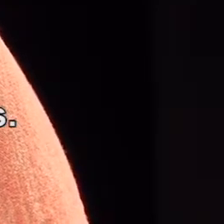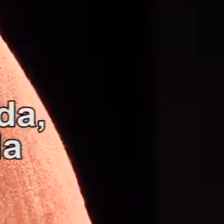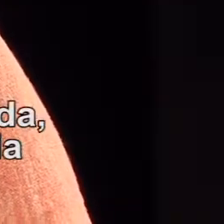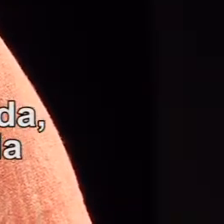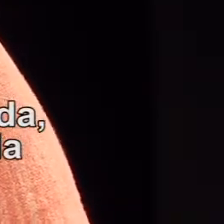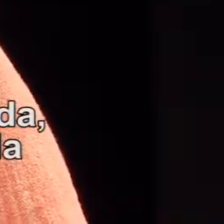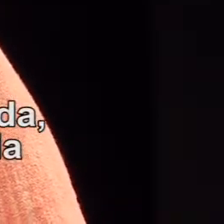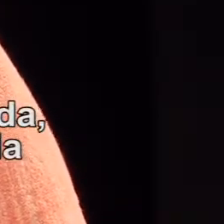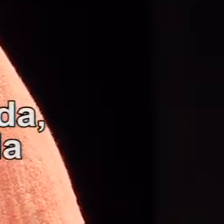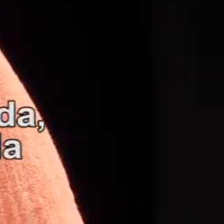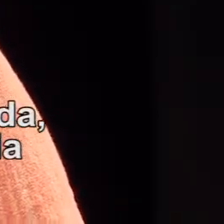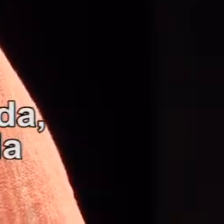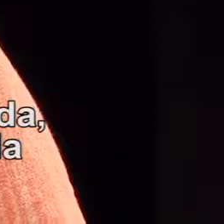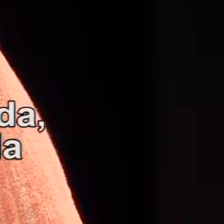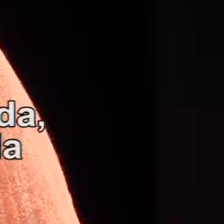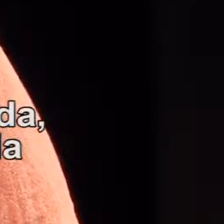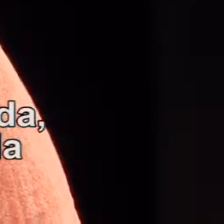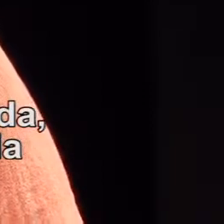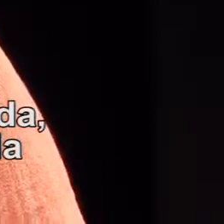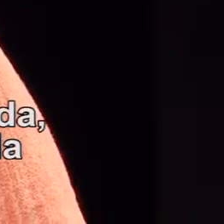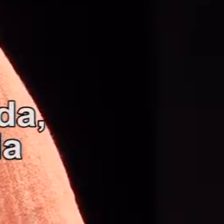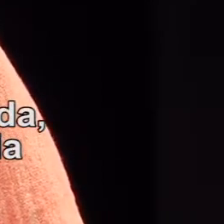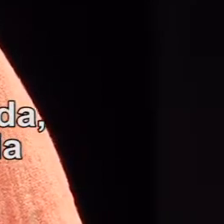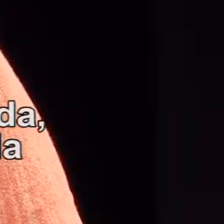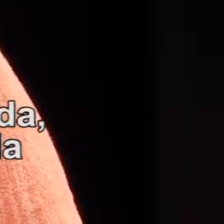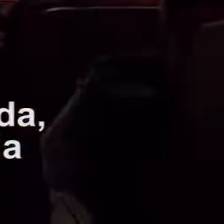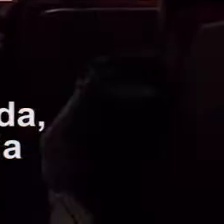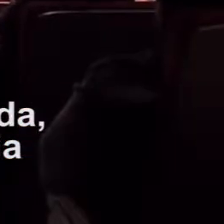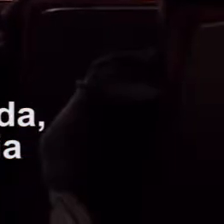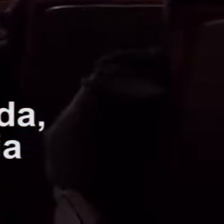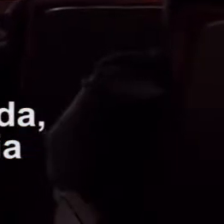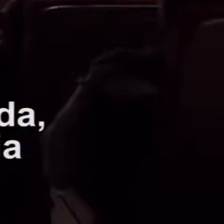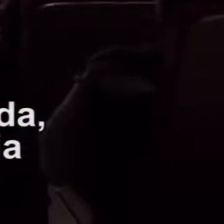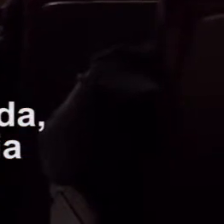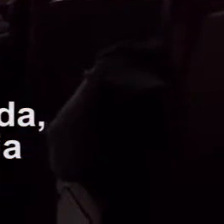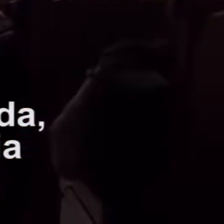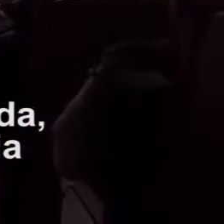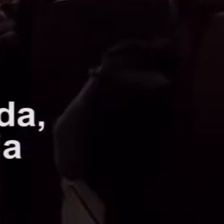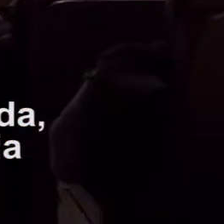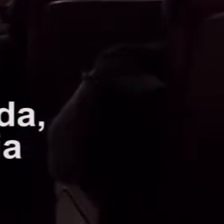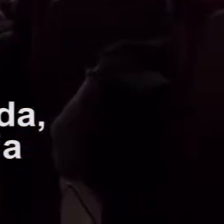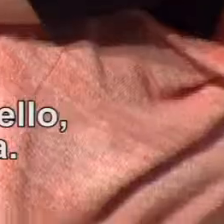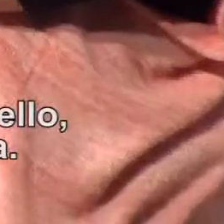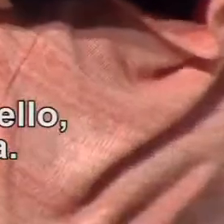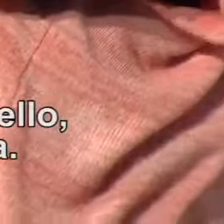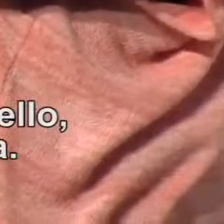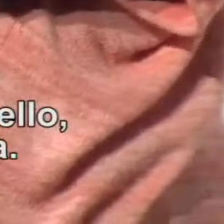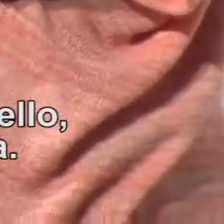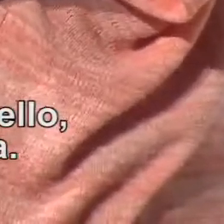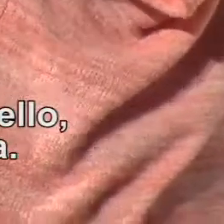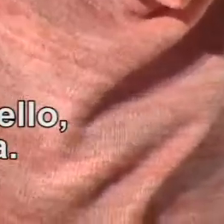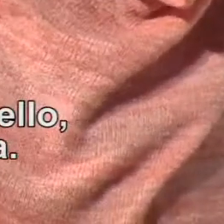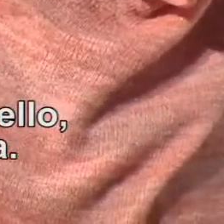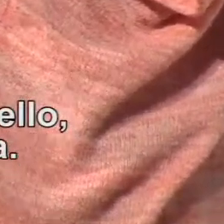realidad. El futuro necesita gente comprometida, activa, crítica, participativa, solidaria, y todo